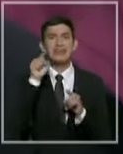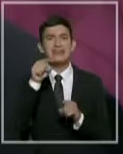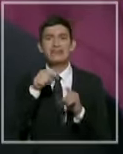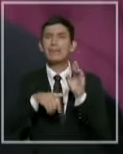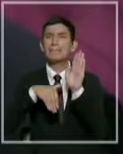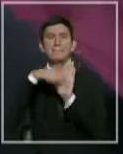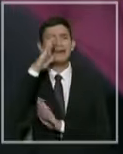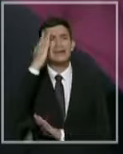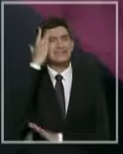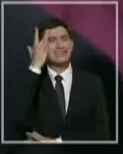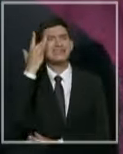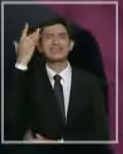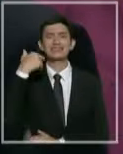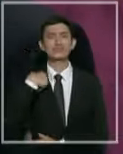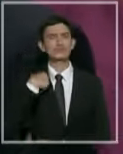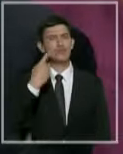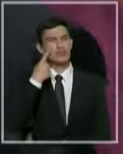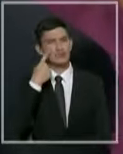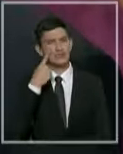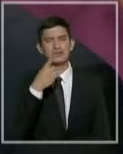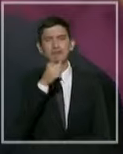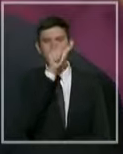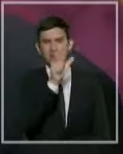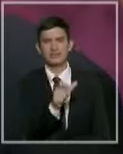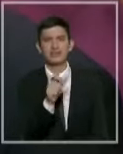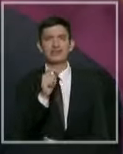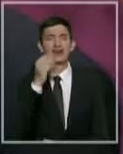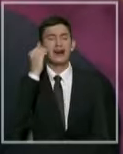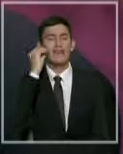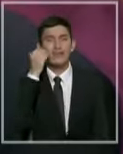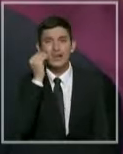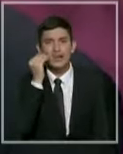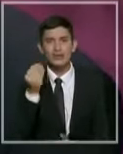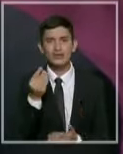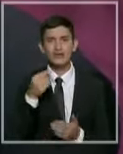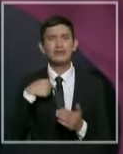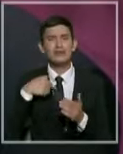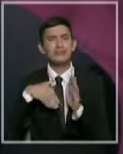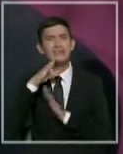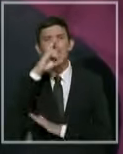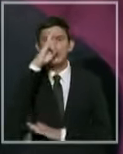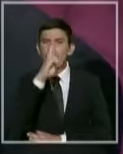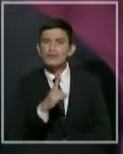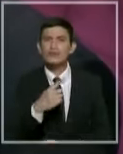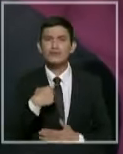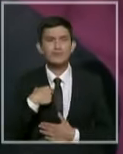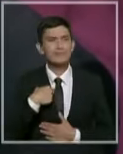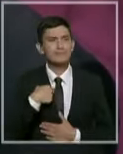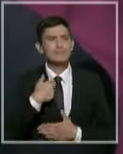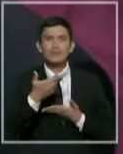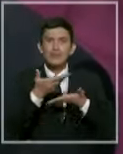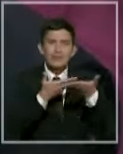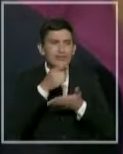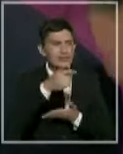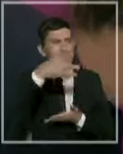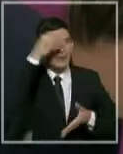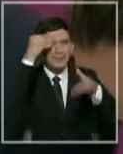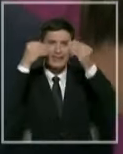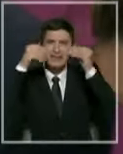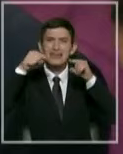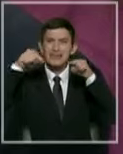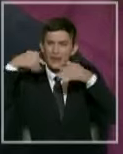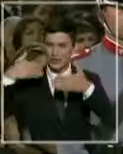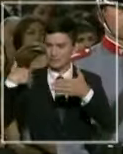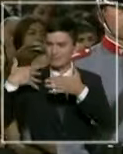más inteligente que conocí. Tata, ha sido el mayor honor que se me puede haber concedido compartir contigo y aprender de ti estos